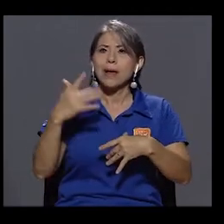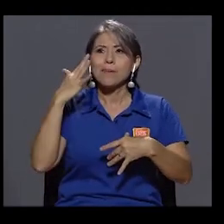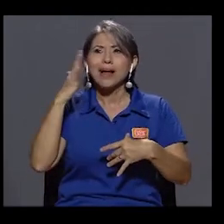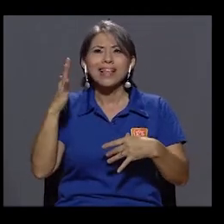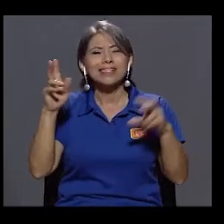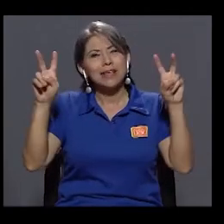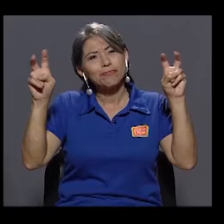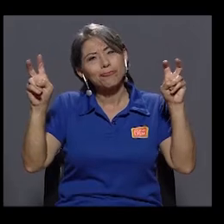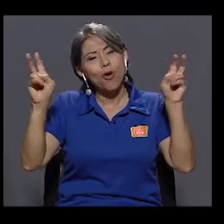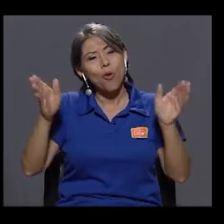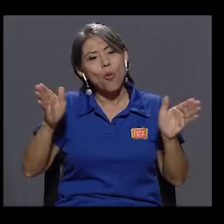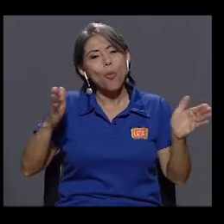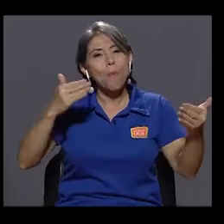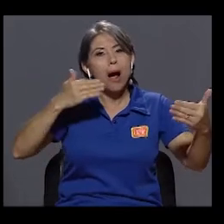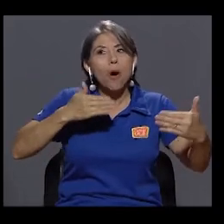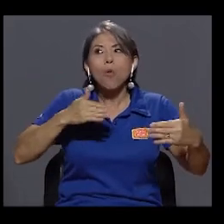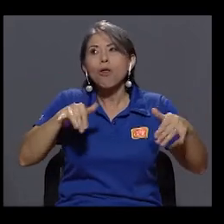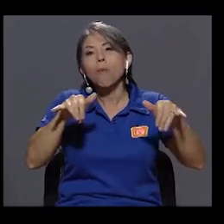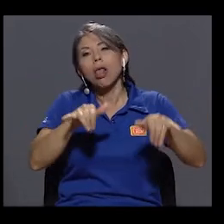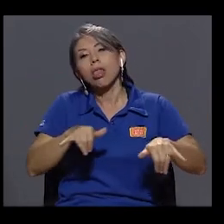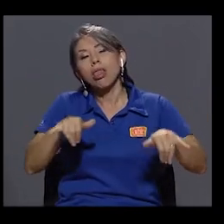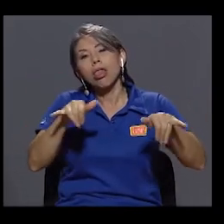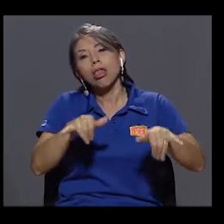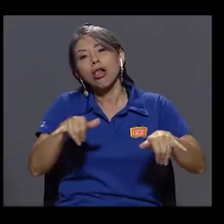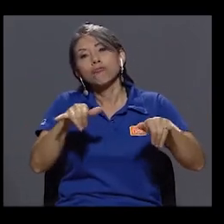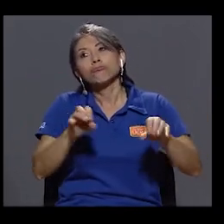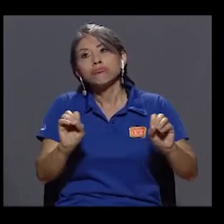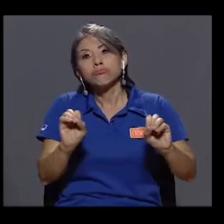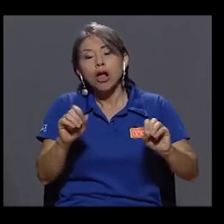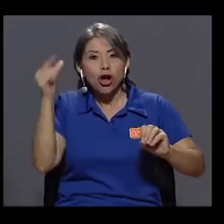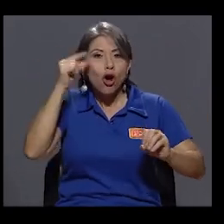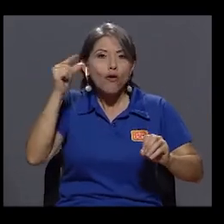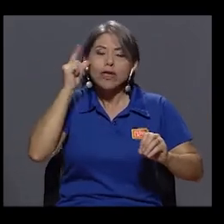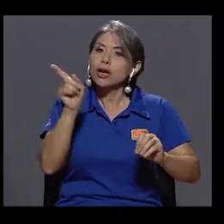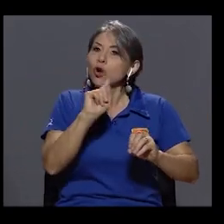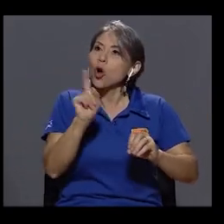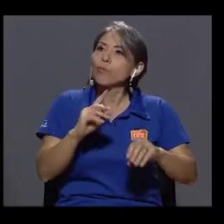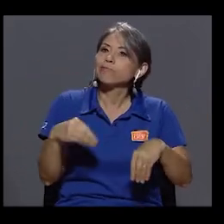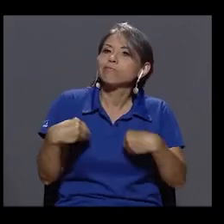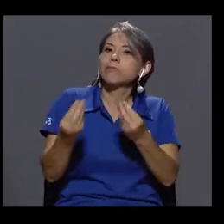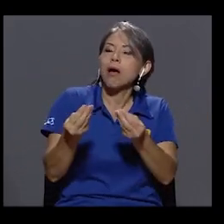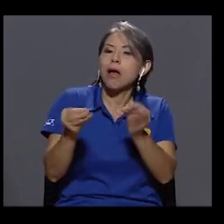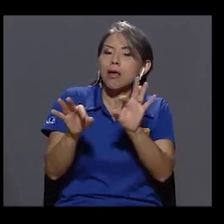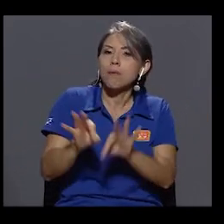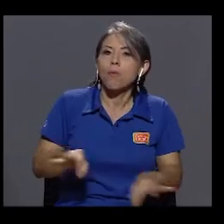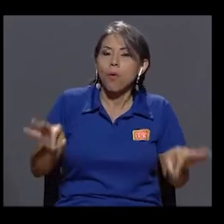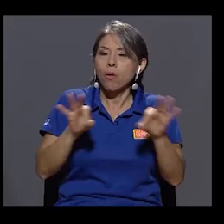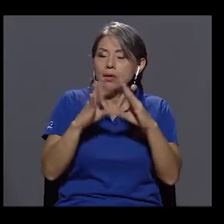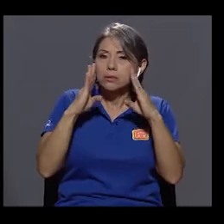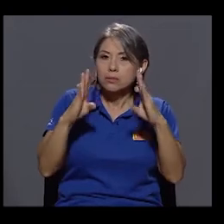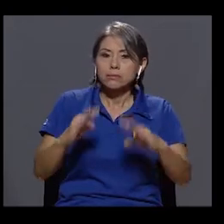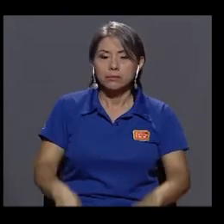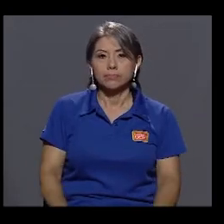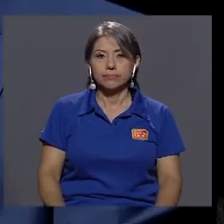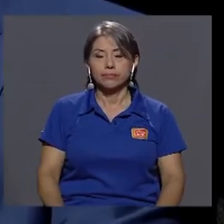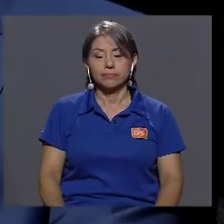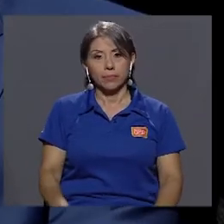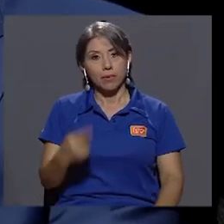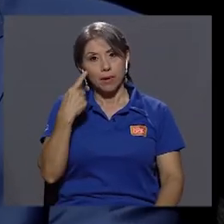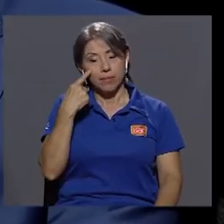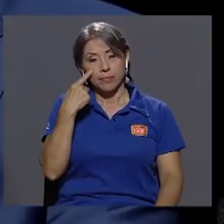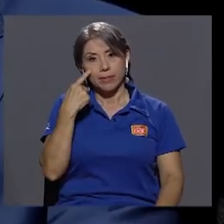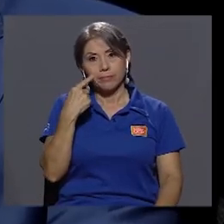un baúl anestesiado en el que no está el gobierno en todas sus dimensiones dando importancia a mí